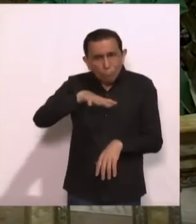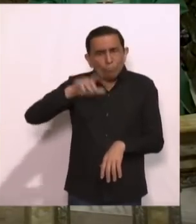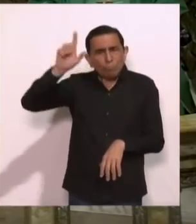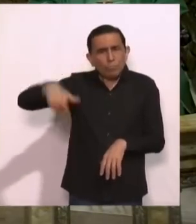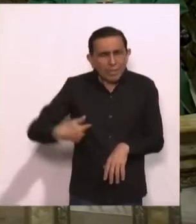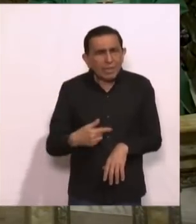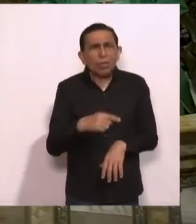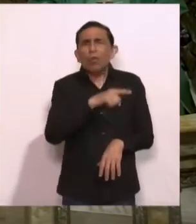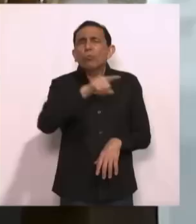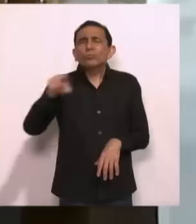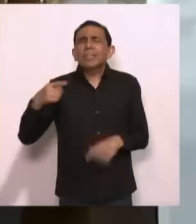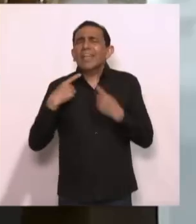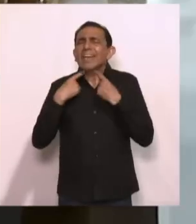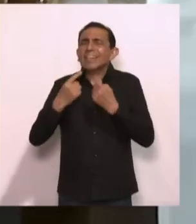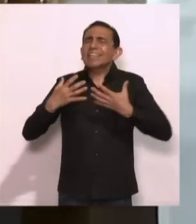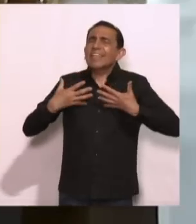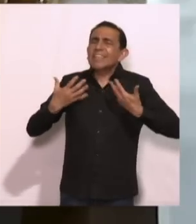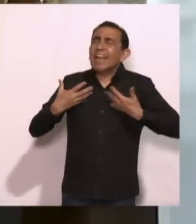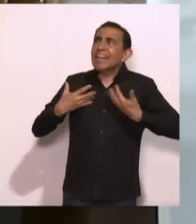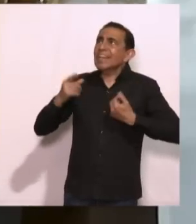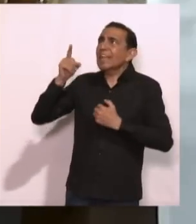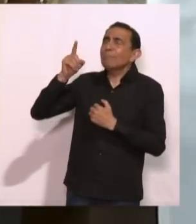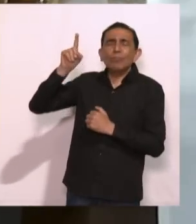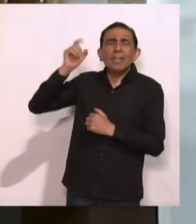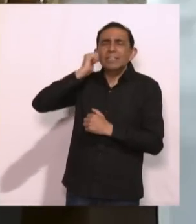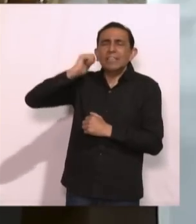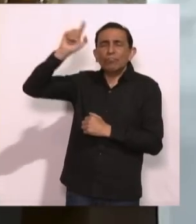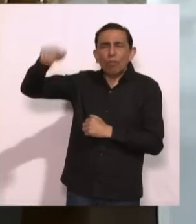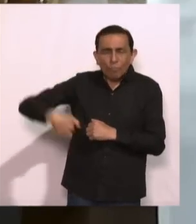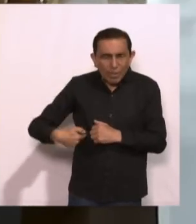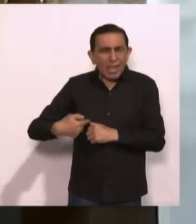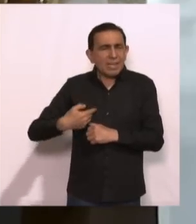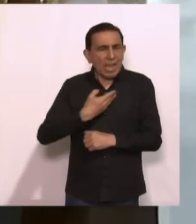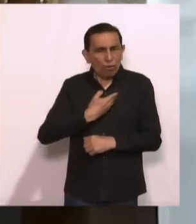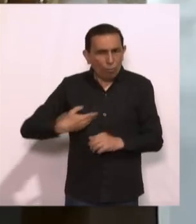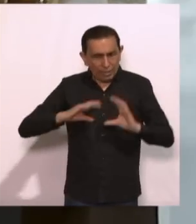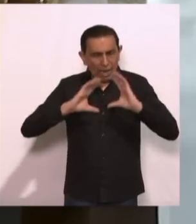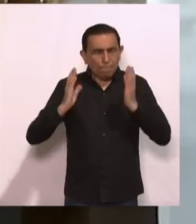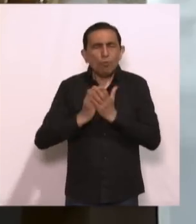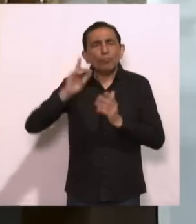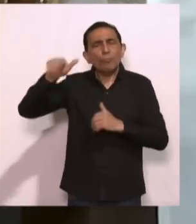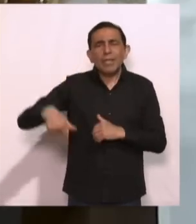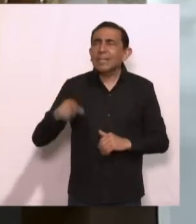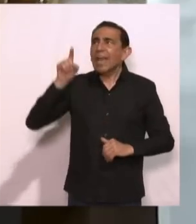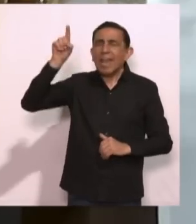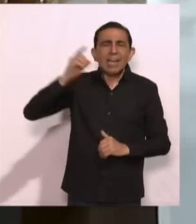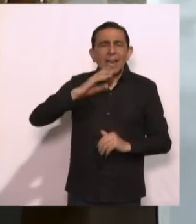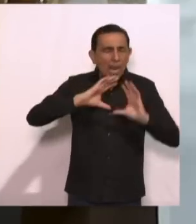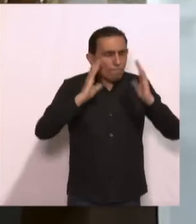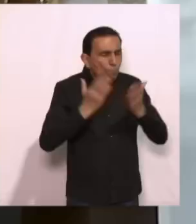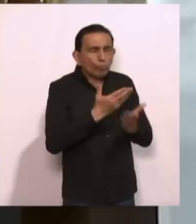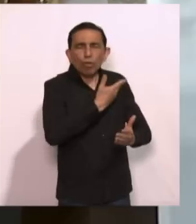Griten de gozo delante del Señor, porque Él viene a gobernar la tierra. Él gobernará el mundo